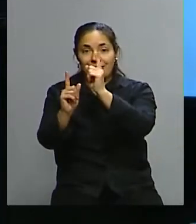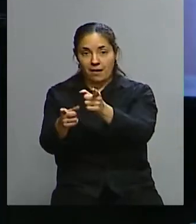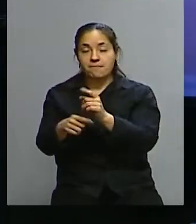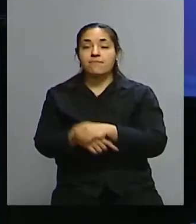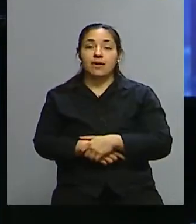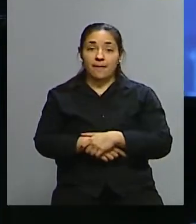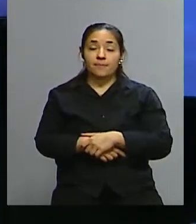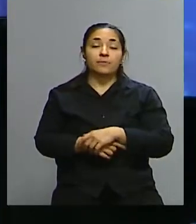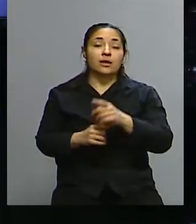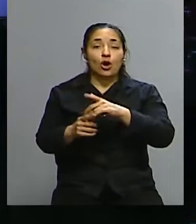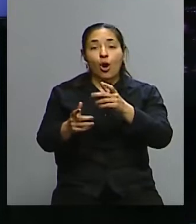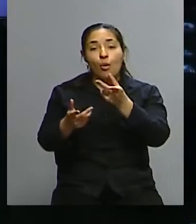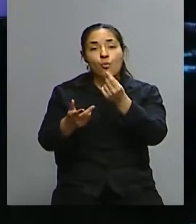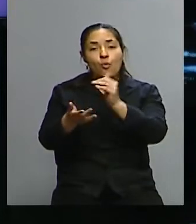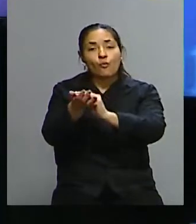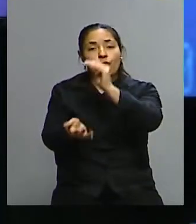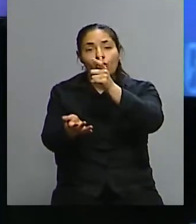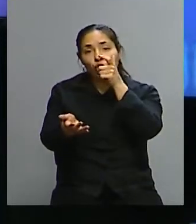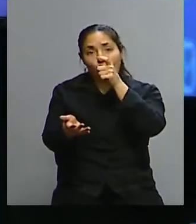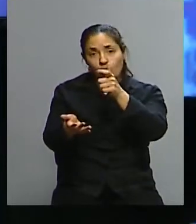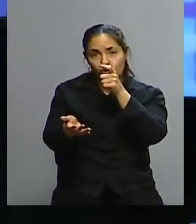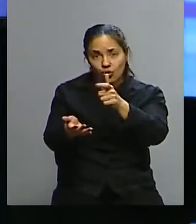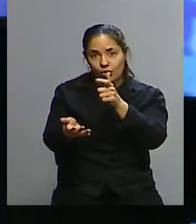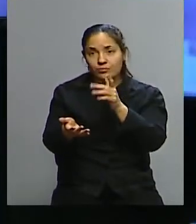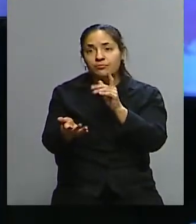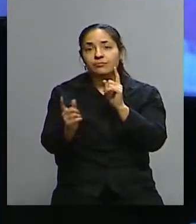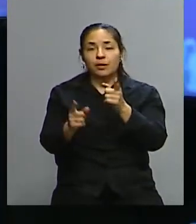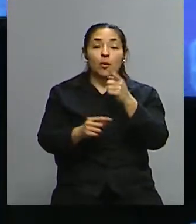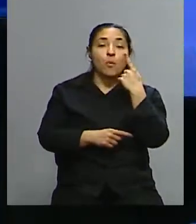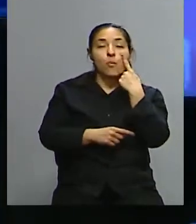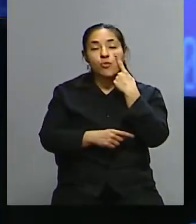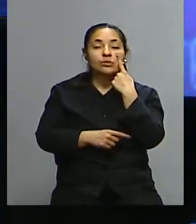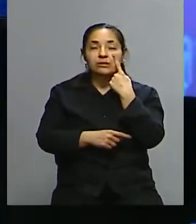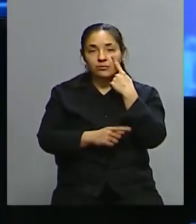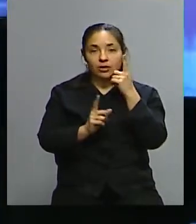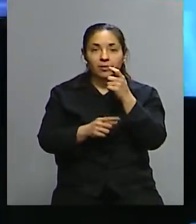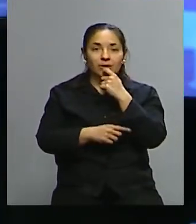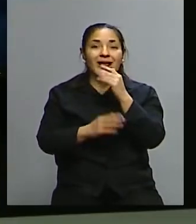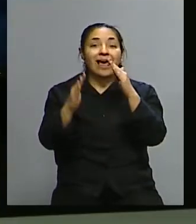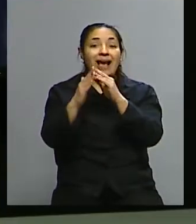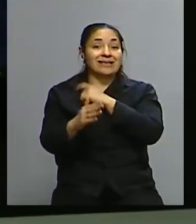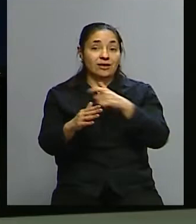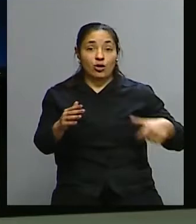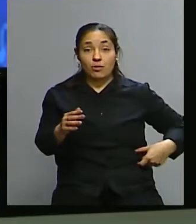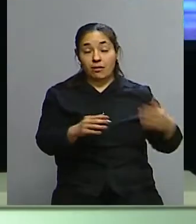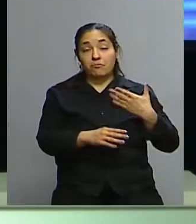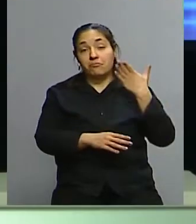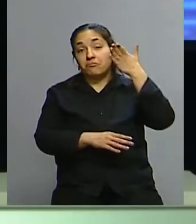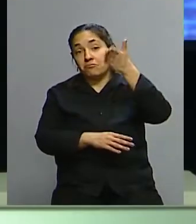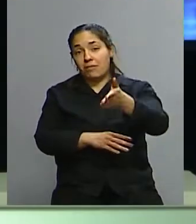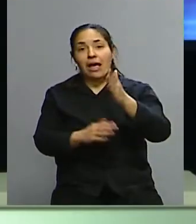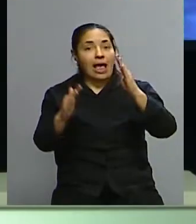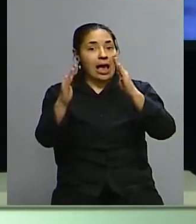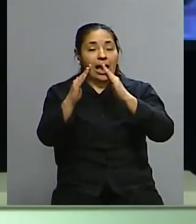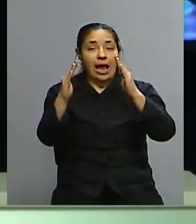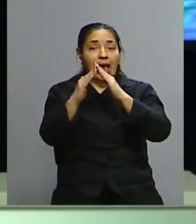control de estos fondos está sujeto al órgano de control externo. Además de los municipios, cuando uno va a la Casa de Gobierno, por ejemplo, podríamos decir Sí. toda la Casa de Gobierno,